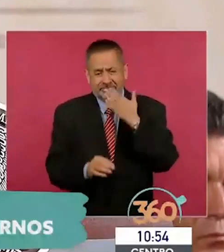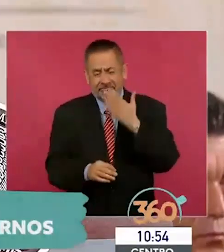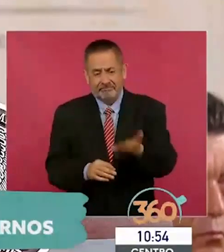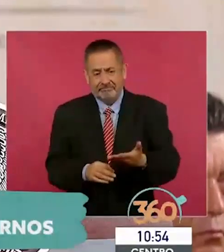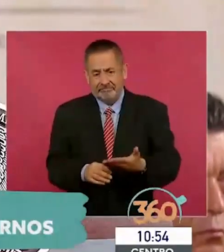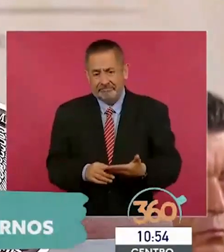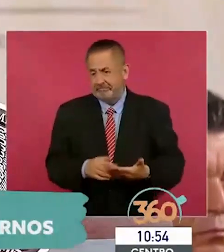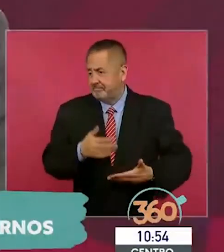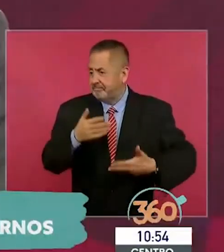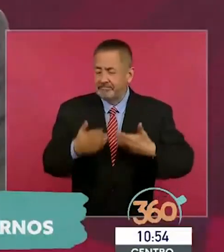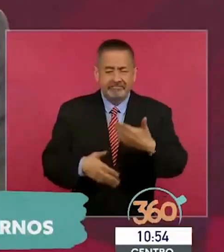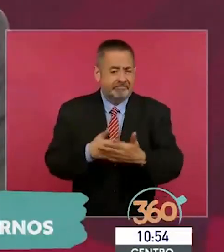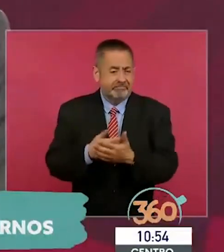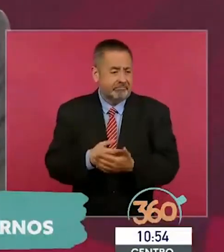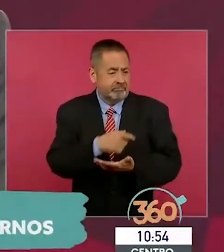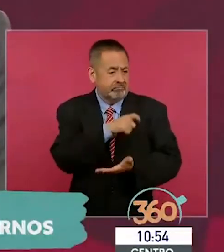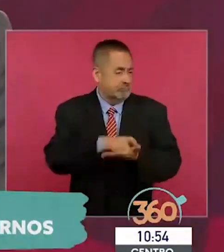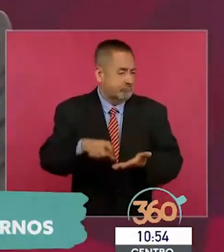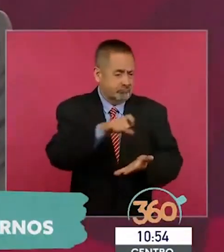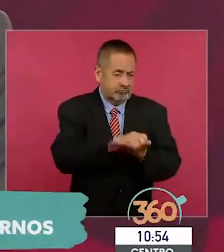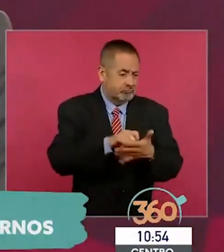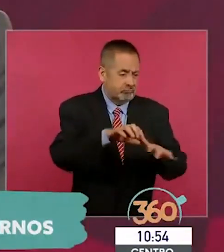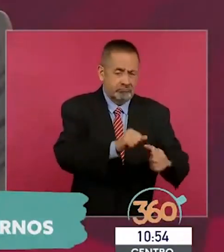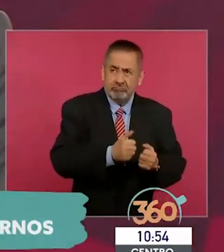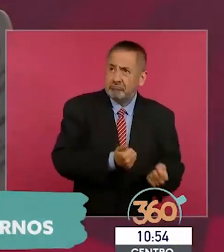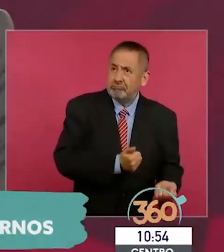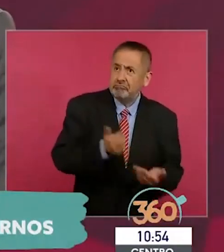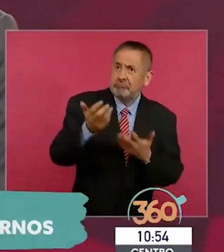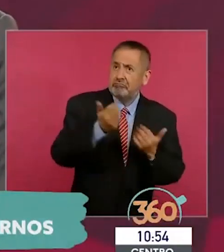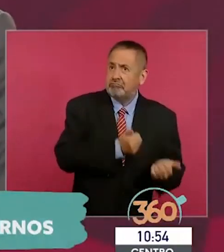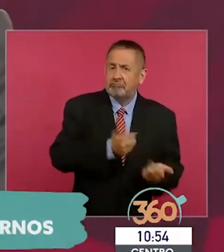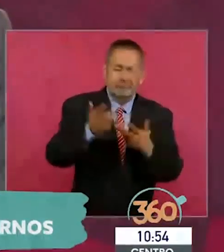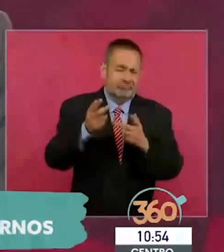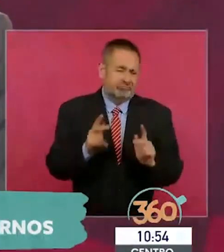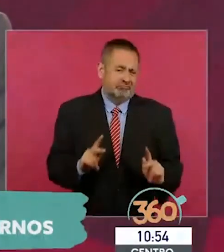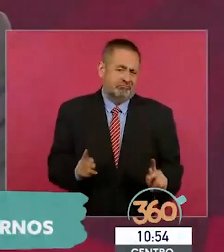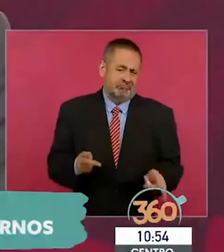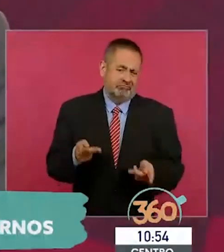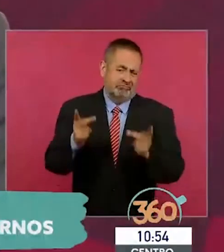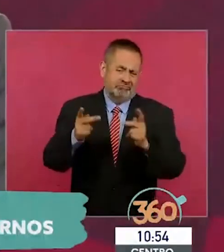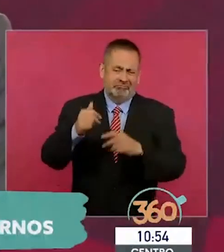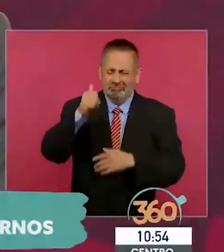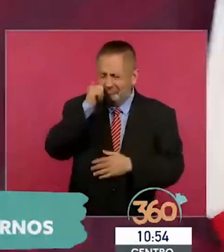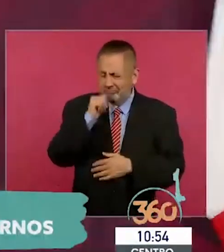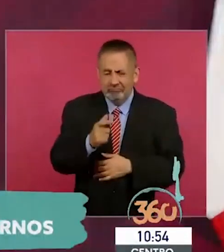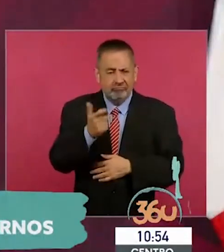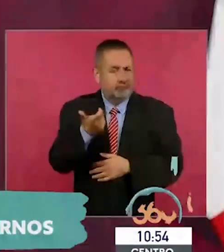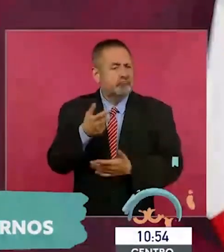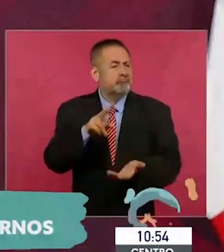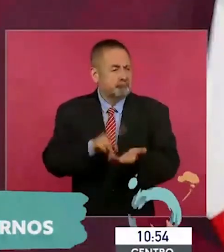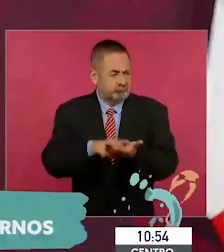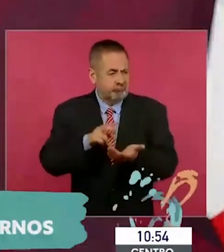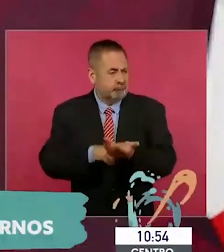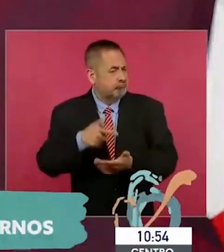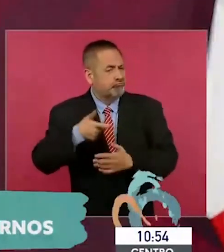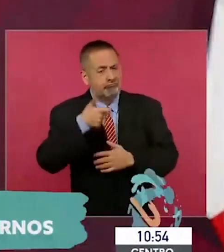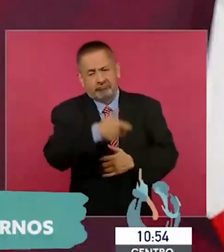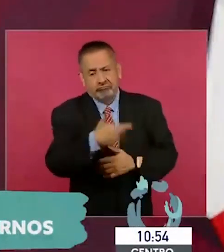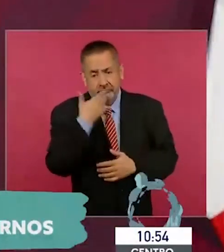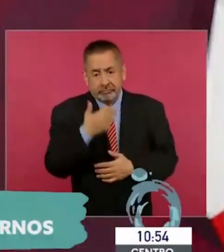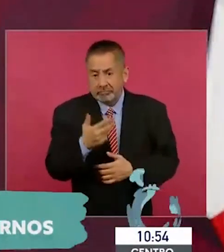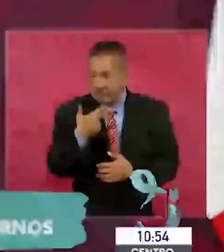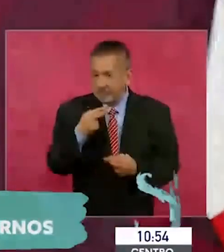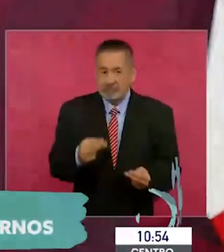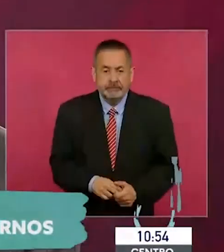todo el acero que se produzca, se va a vender siempre a buen precio, es un